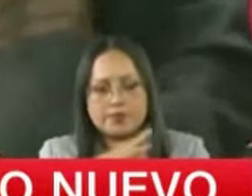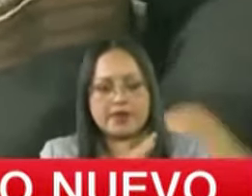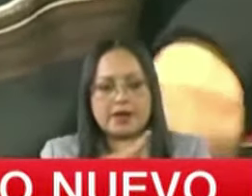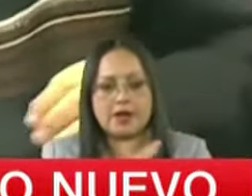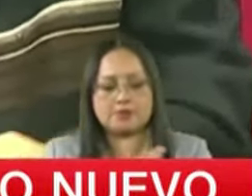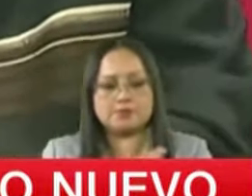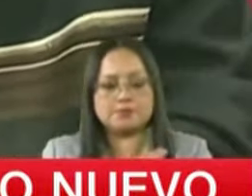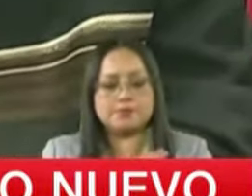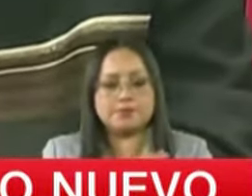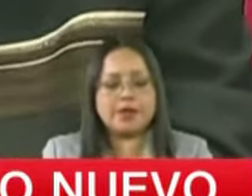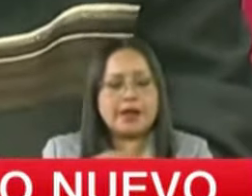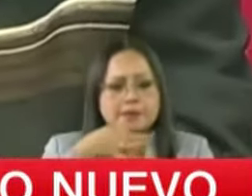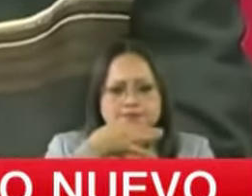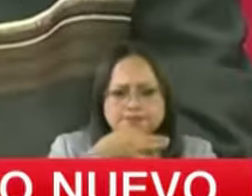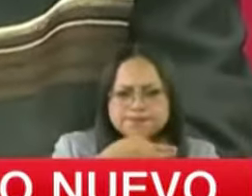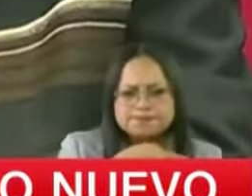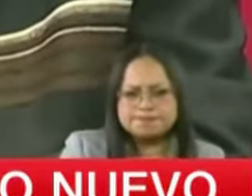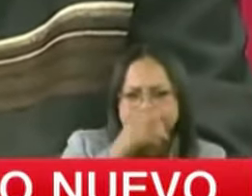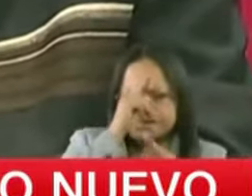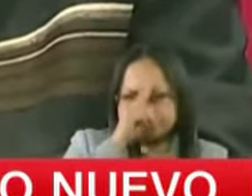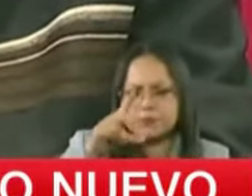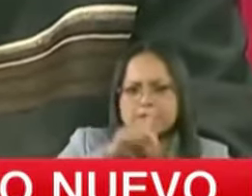bando solemne el